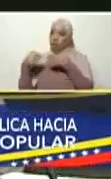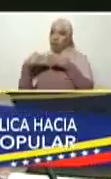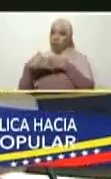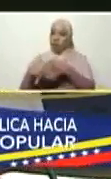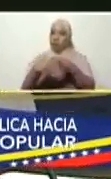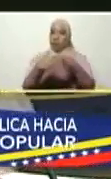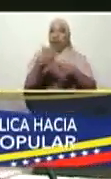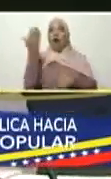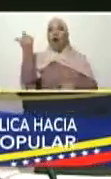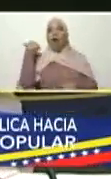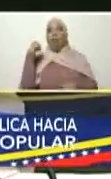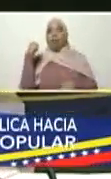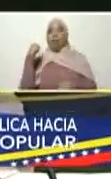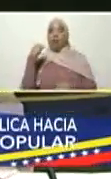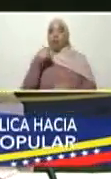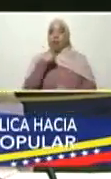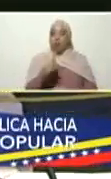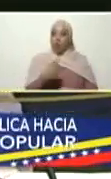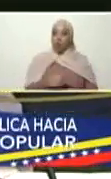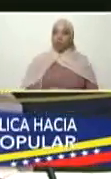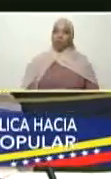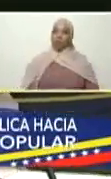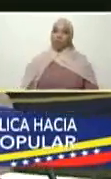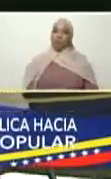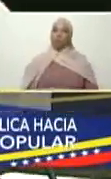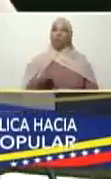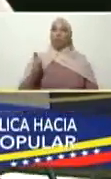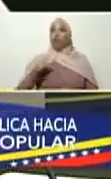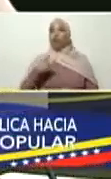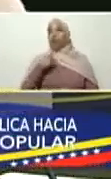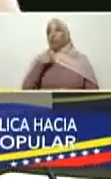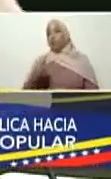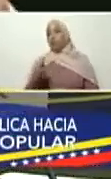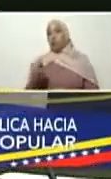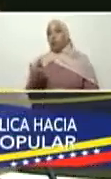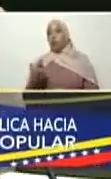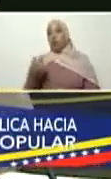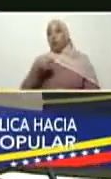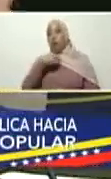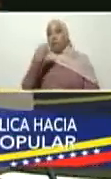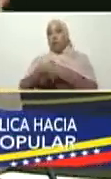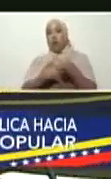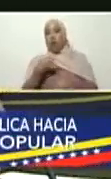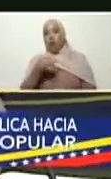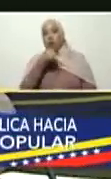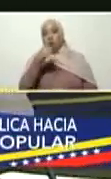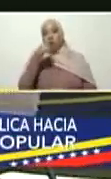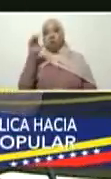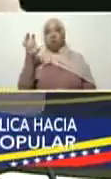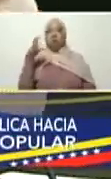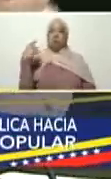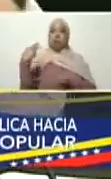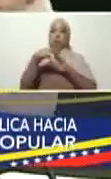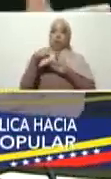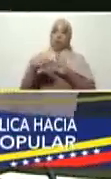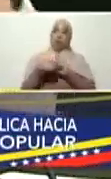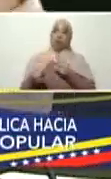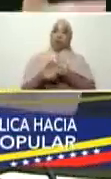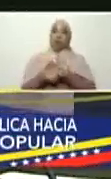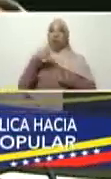hacía referencia a Mesaros, a Marx, y decía que el indicador, el patrón de medición de si